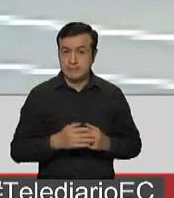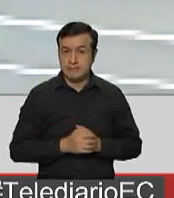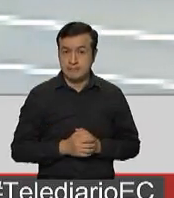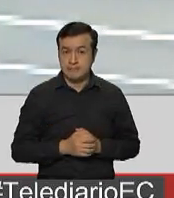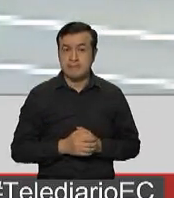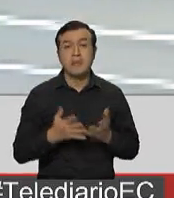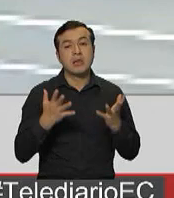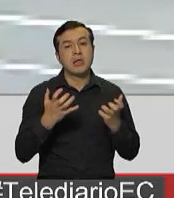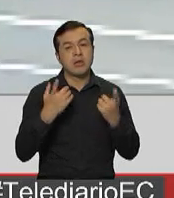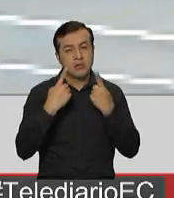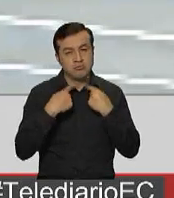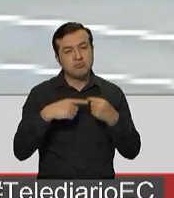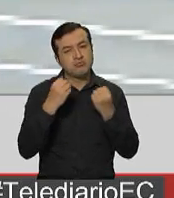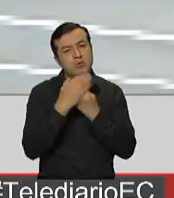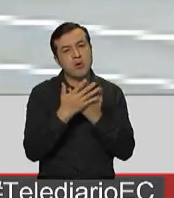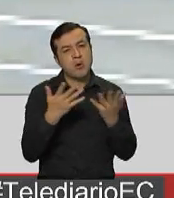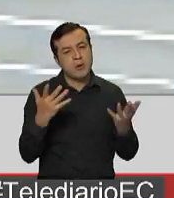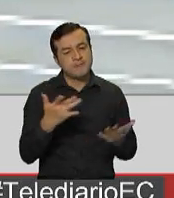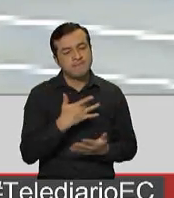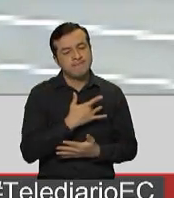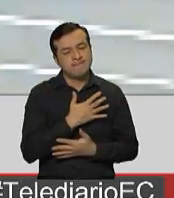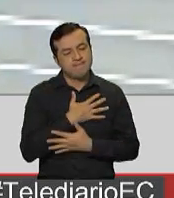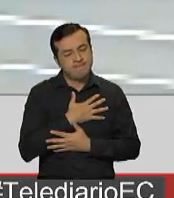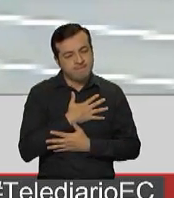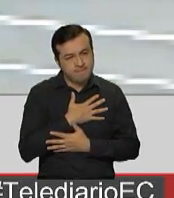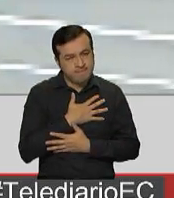Deseo expresar mi cercanía